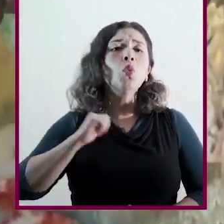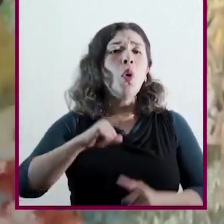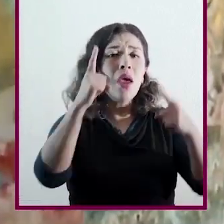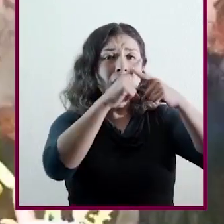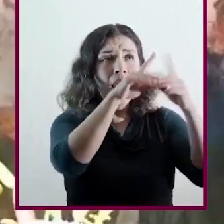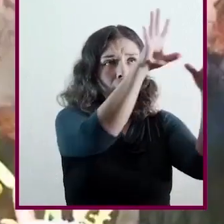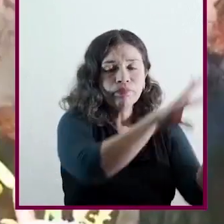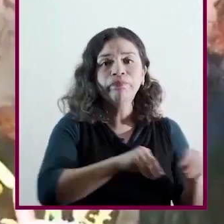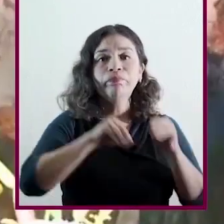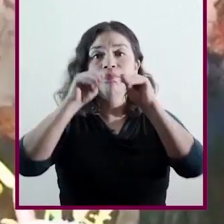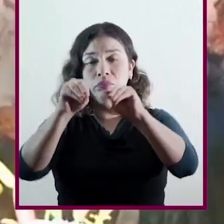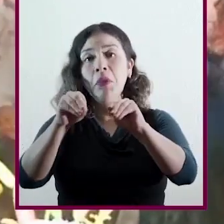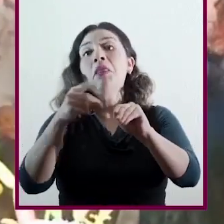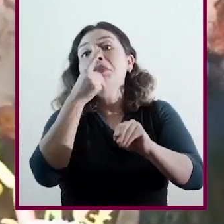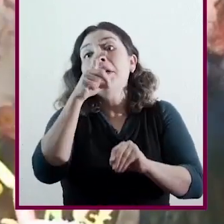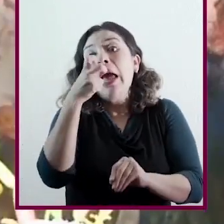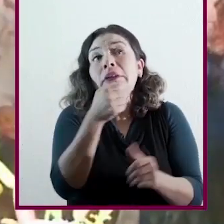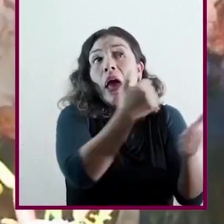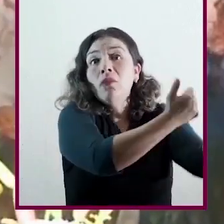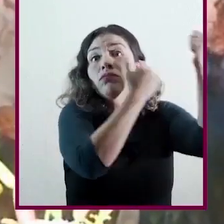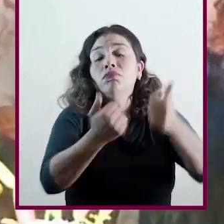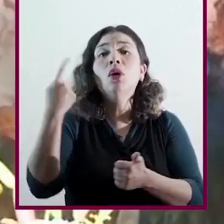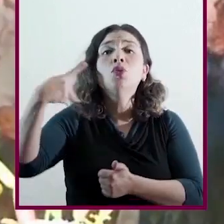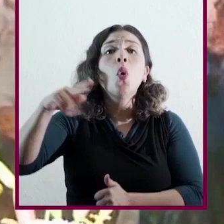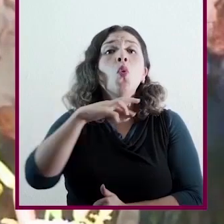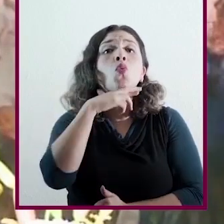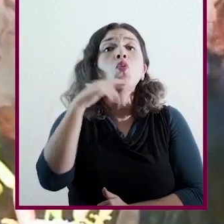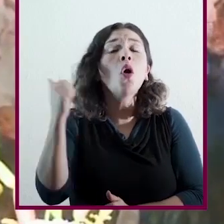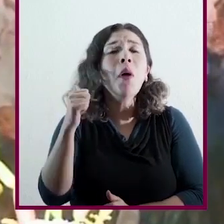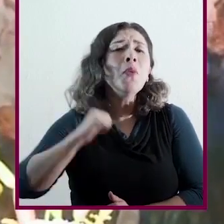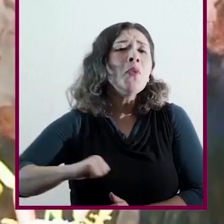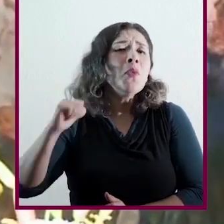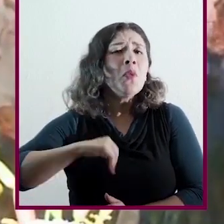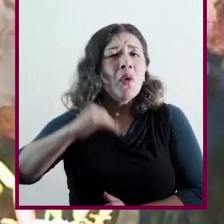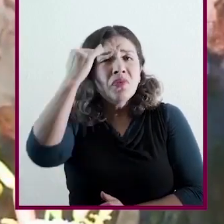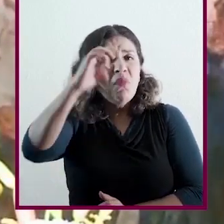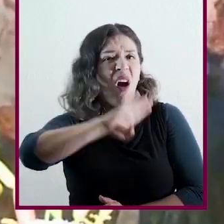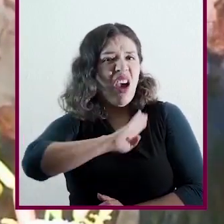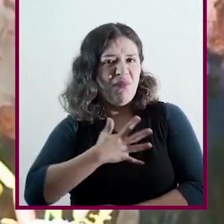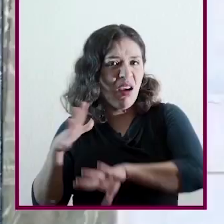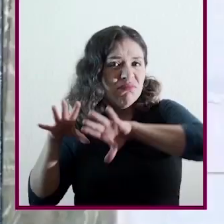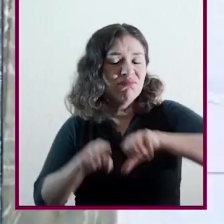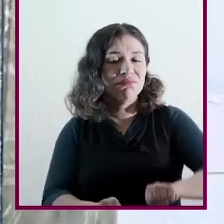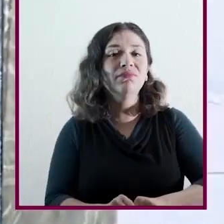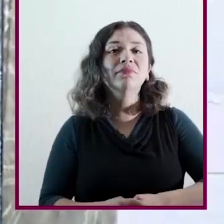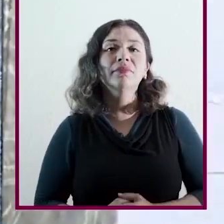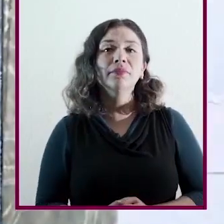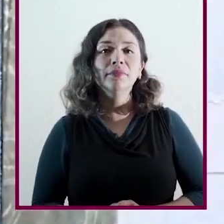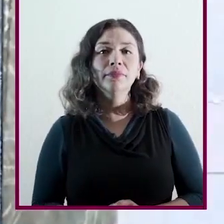antiguo templo y, según la tradición, fue traída desde Roma en la época colonial.